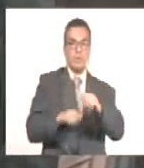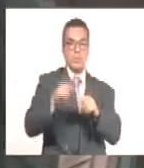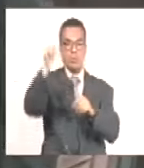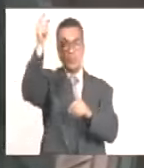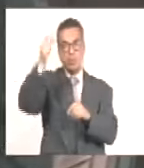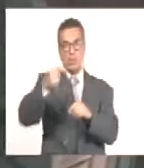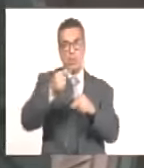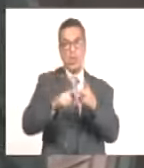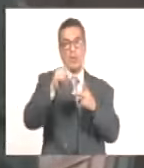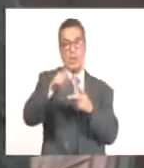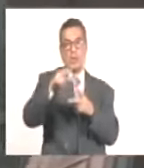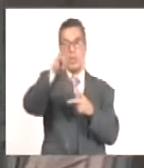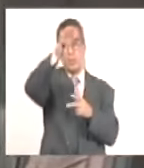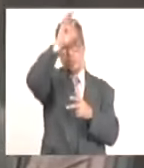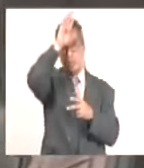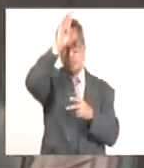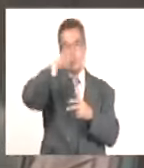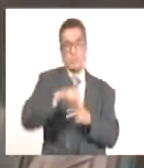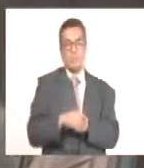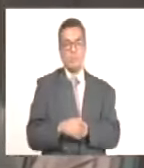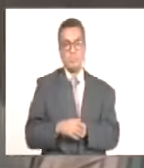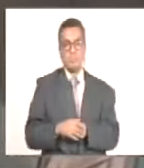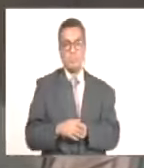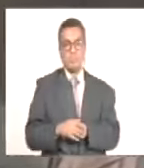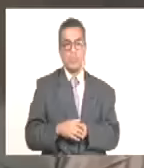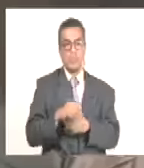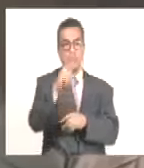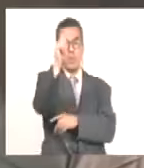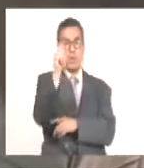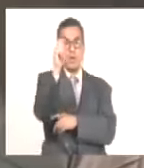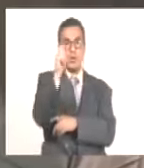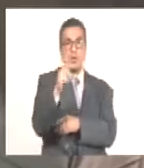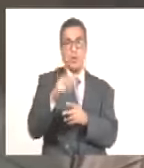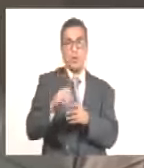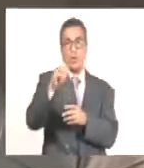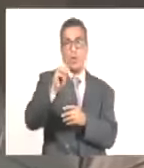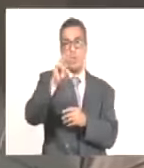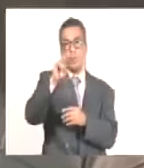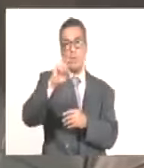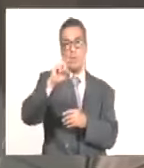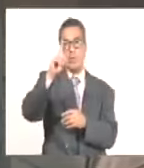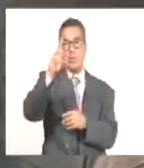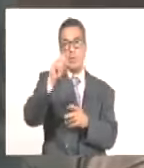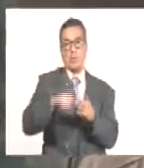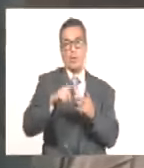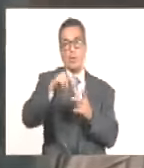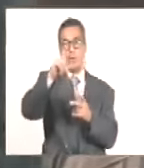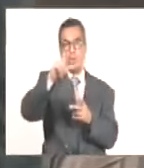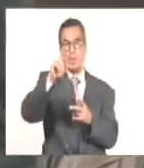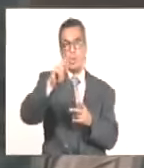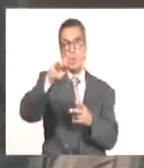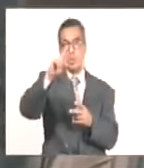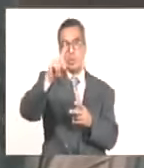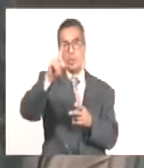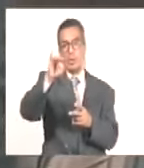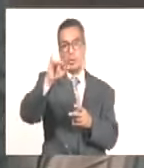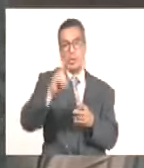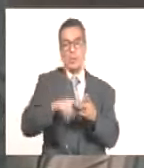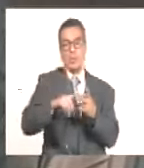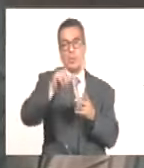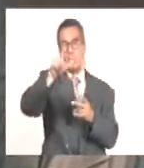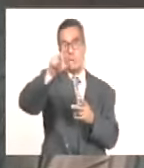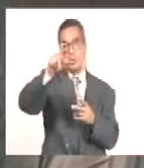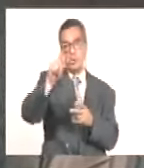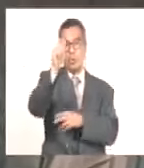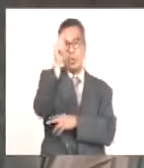Italia como del Vaticano, los diputados Osvaldo Vera, Oscar Rondero, Rudy Puerta, Luis